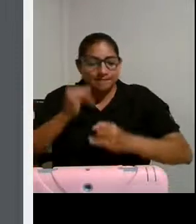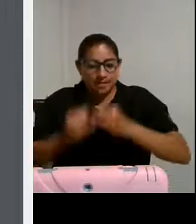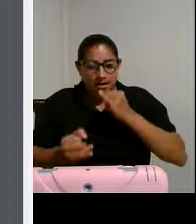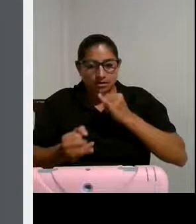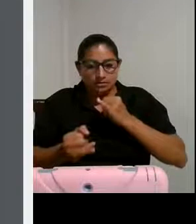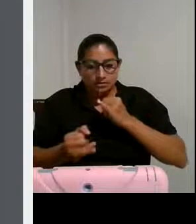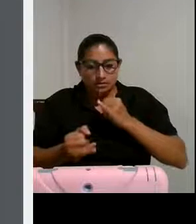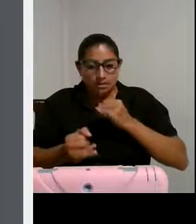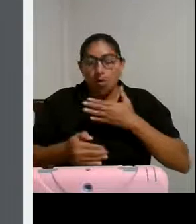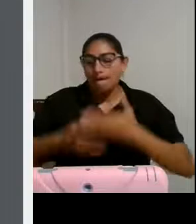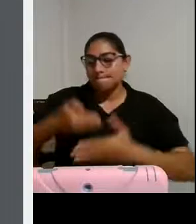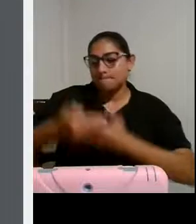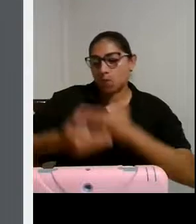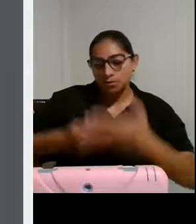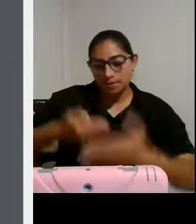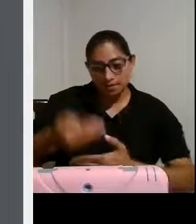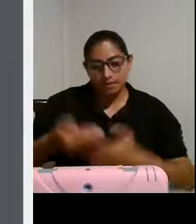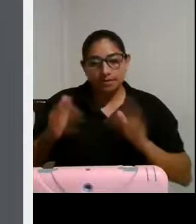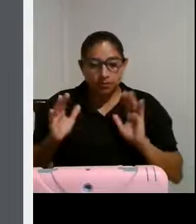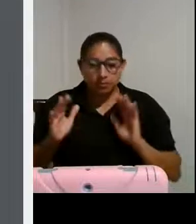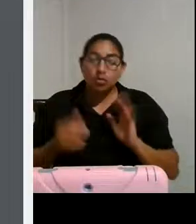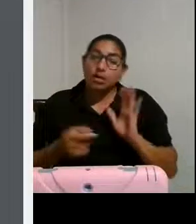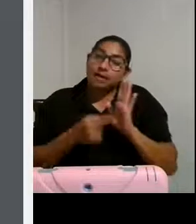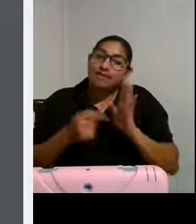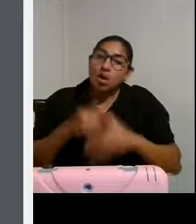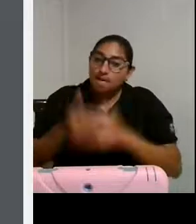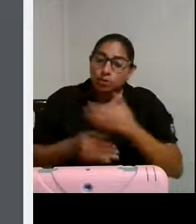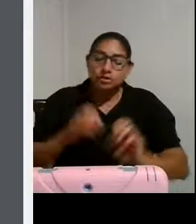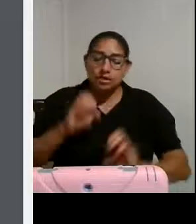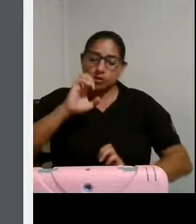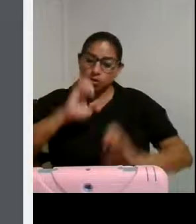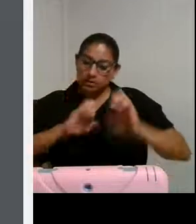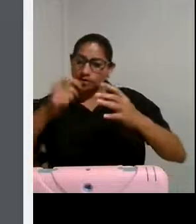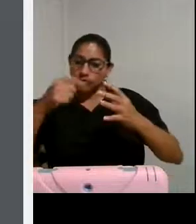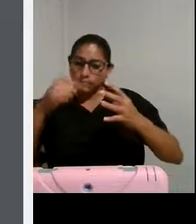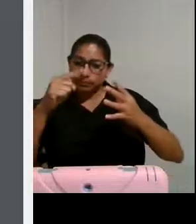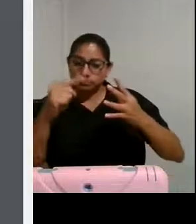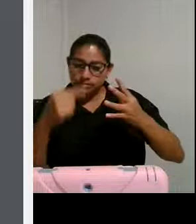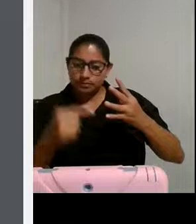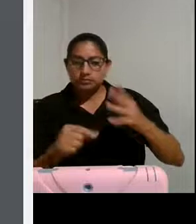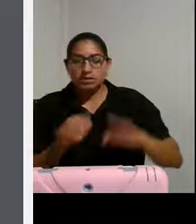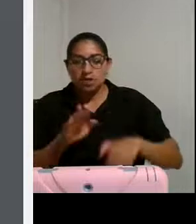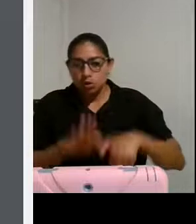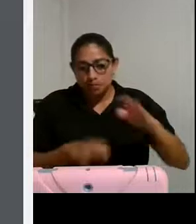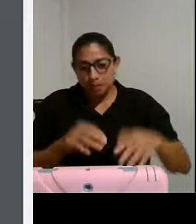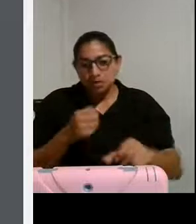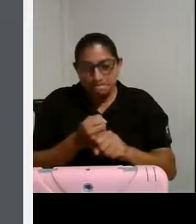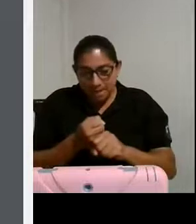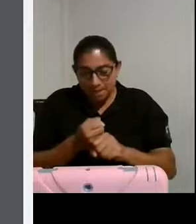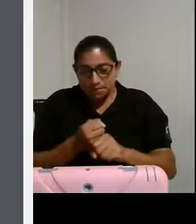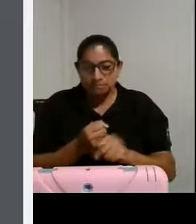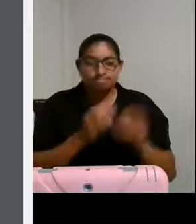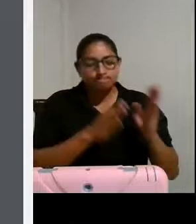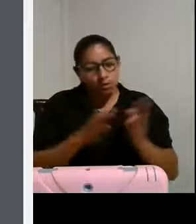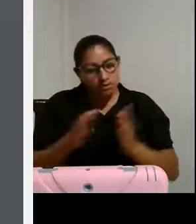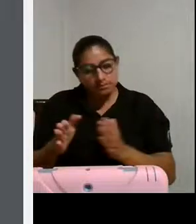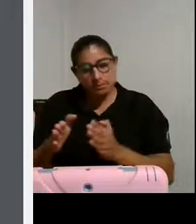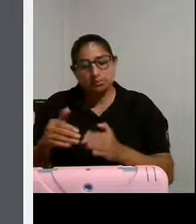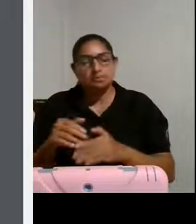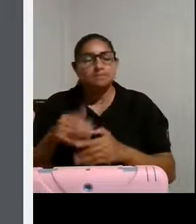un procedimiento, porque recordemos que los procedimientos son evaluados, ¿verdad? Entonces, entre más justifique, va a ser mejor